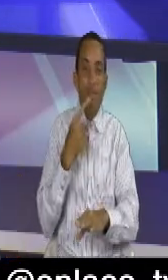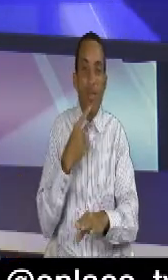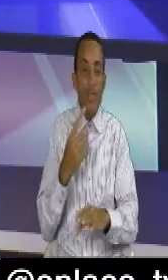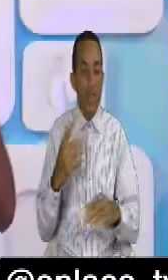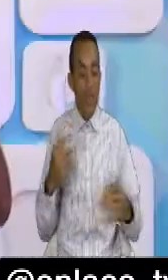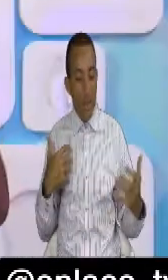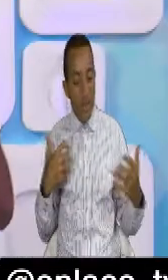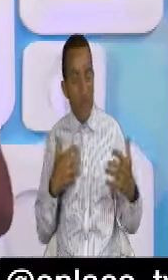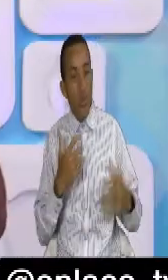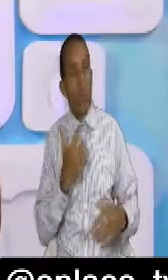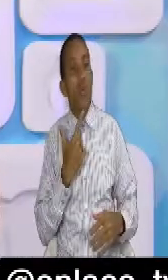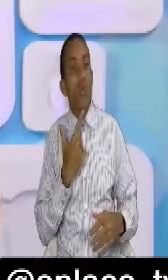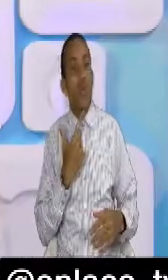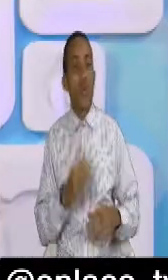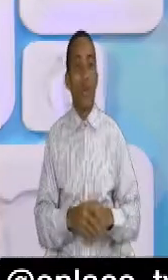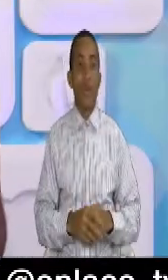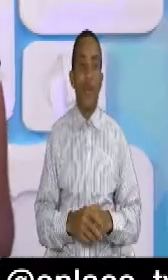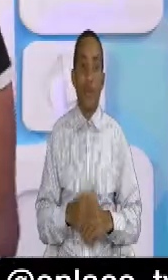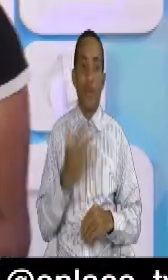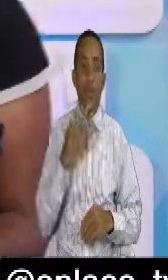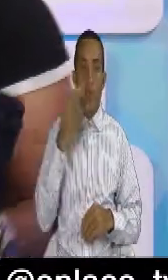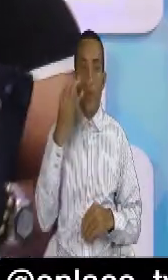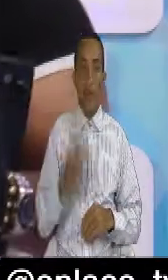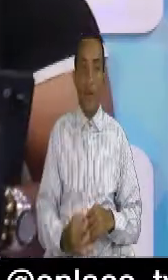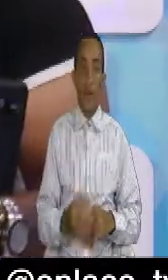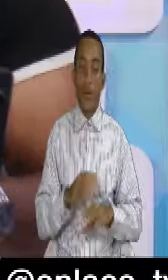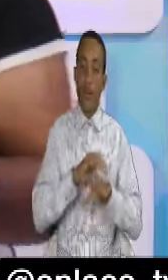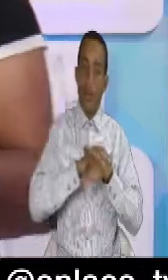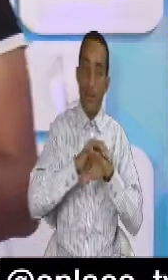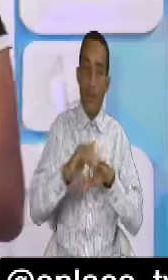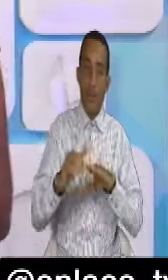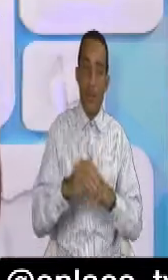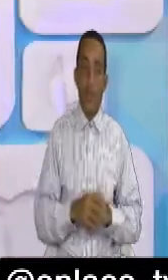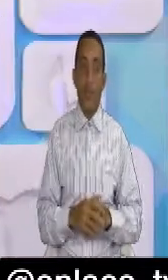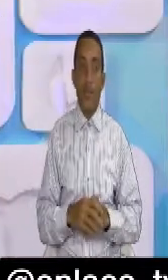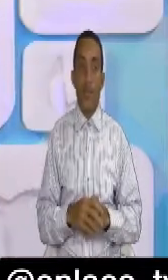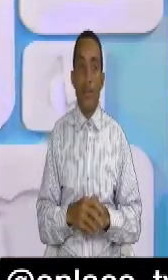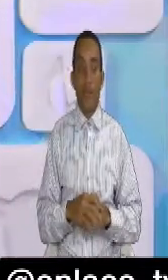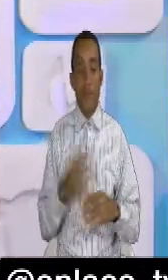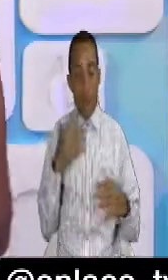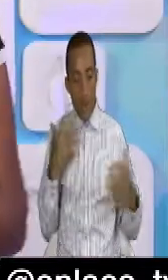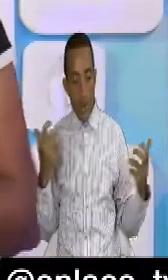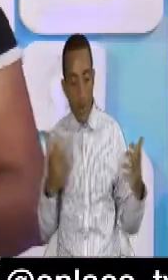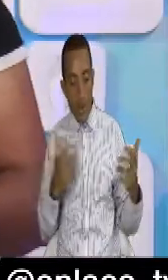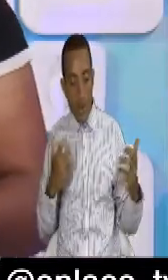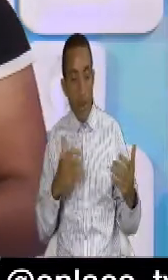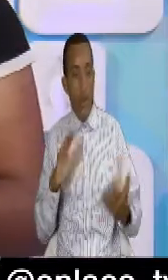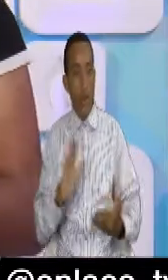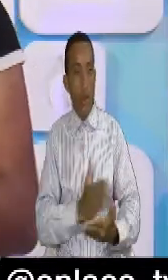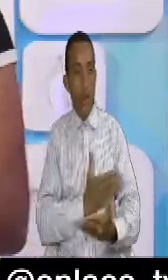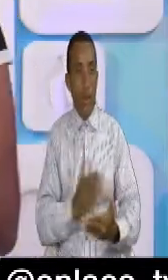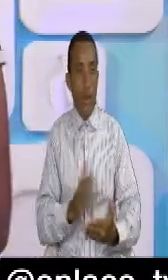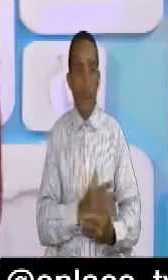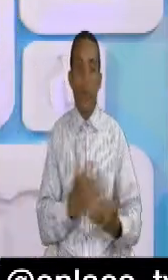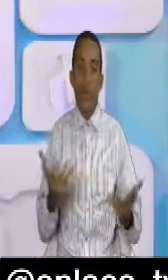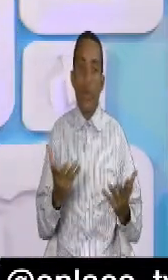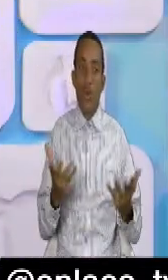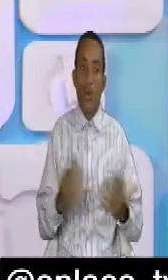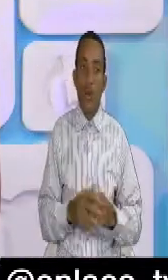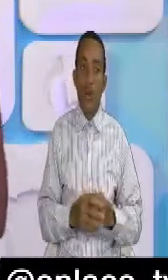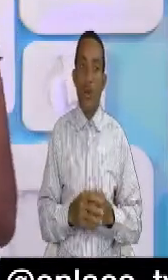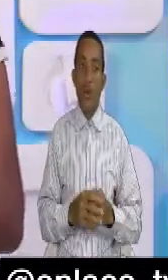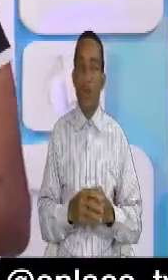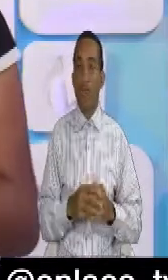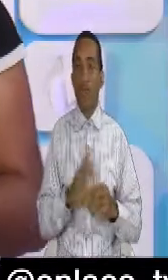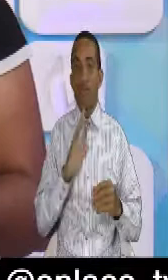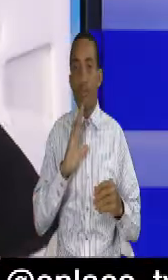No, la verdad les tendríamos esa invitación para que escuchen nuestras canciones, y las pueden escuchar en todas las plataformas musicales,